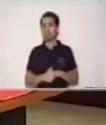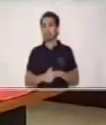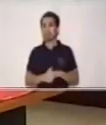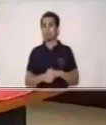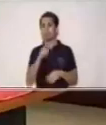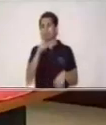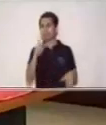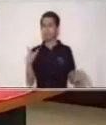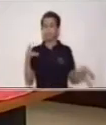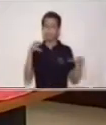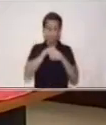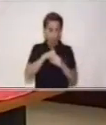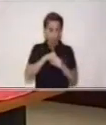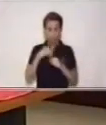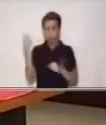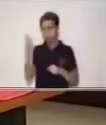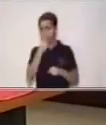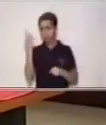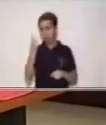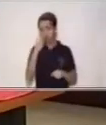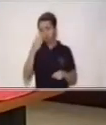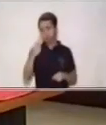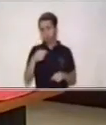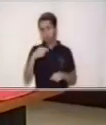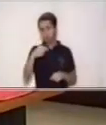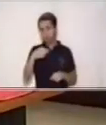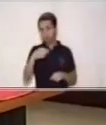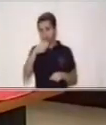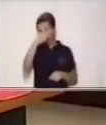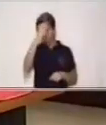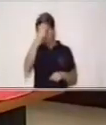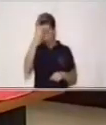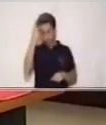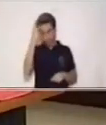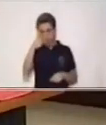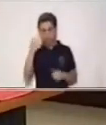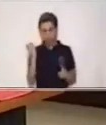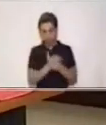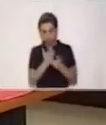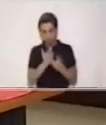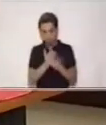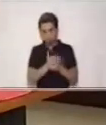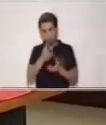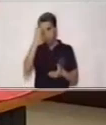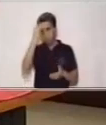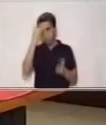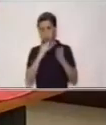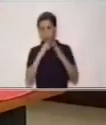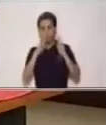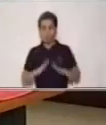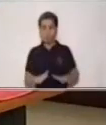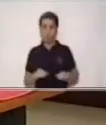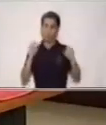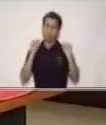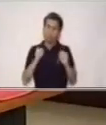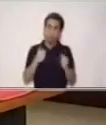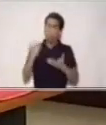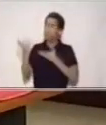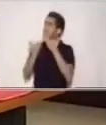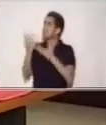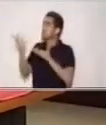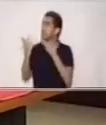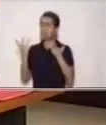tus trabajos para que siempre estén en tu portafolio de Aprendo en Casa, ¿verdad? Puedes compartir también lo aprendido con